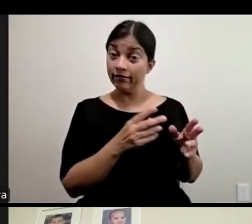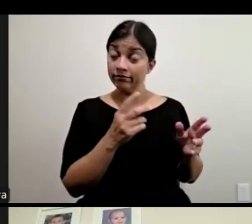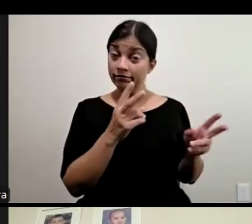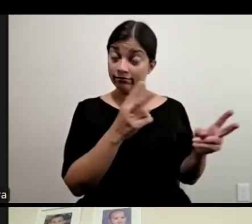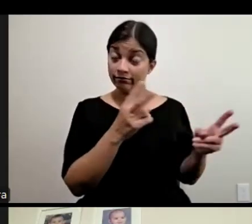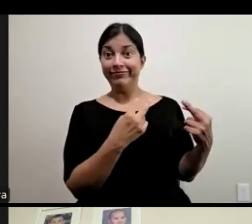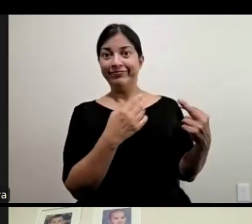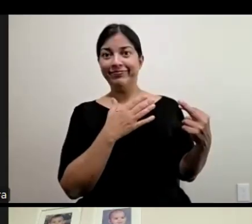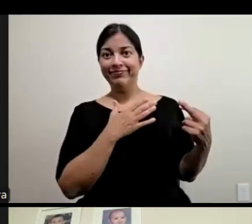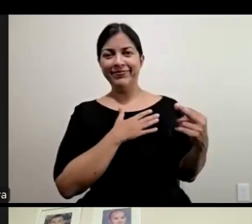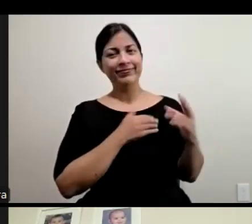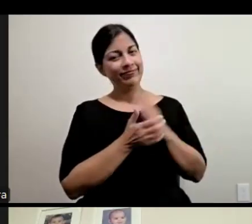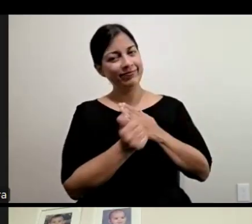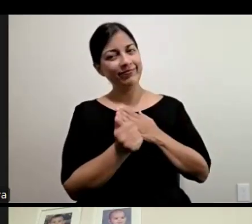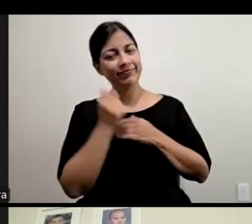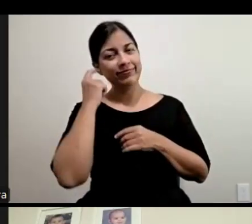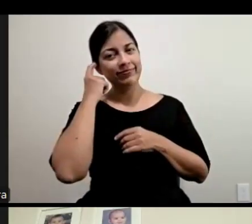que yo tenía y entonces